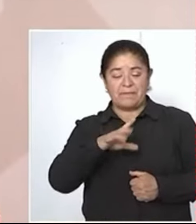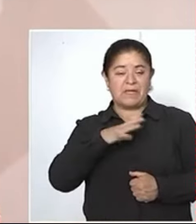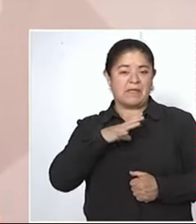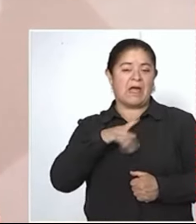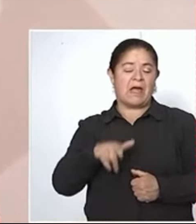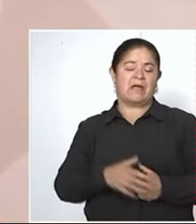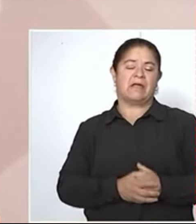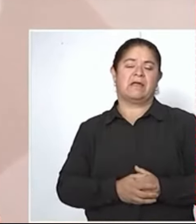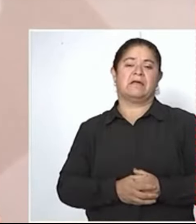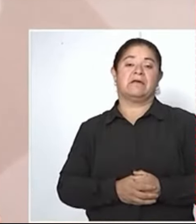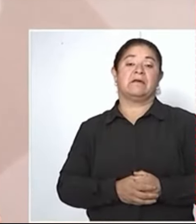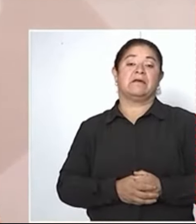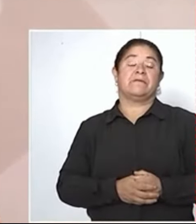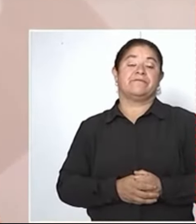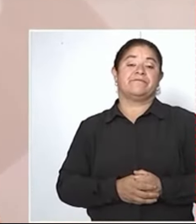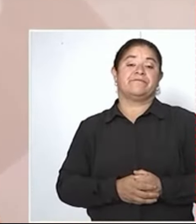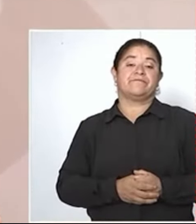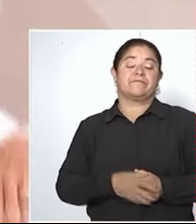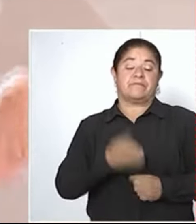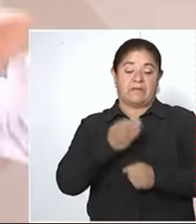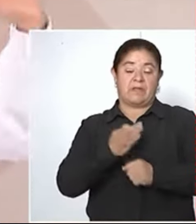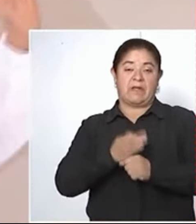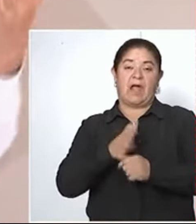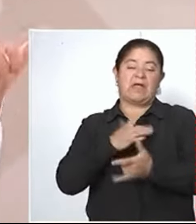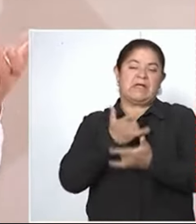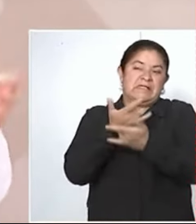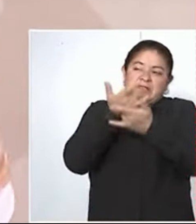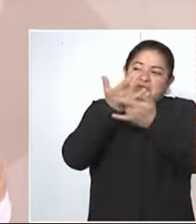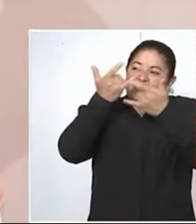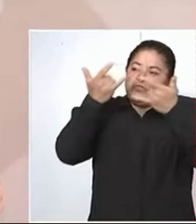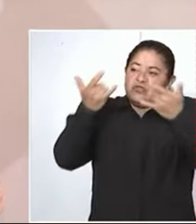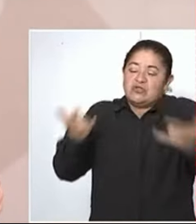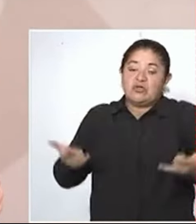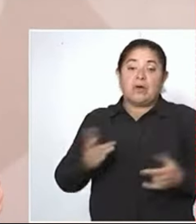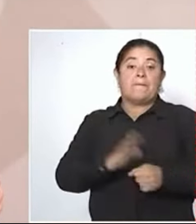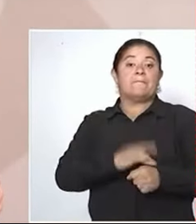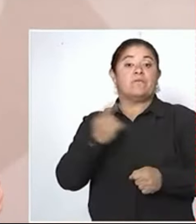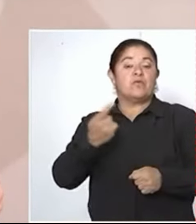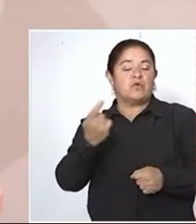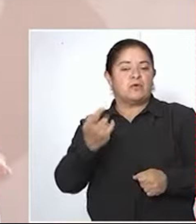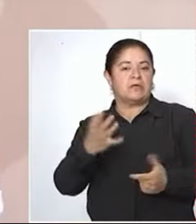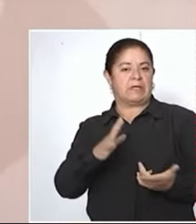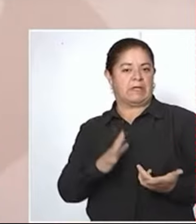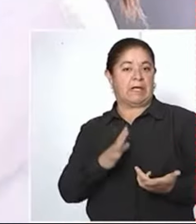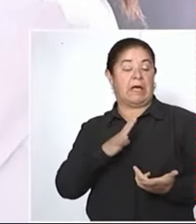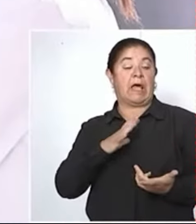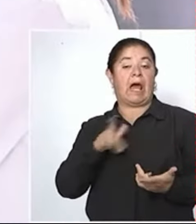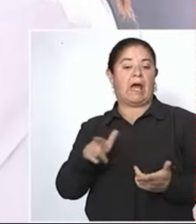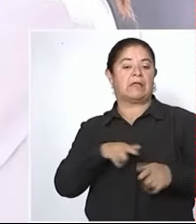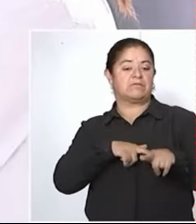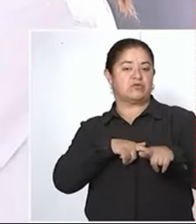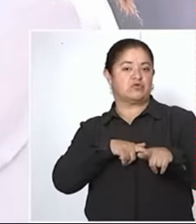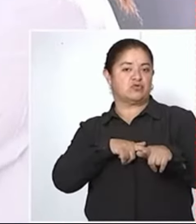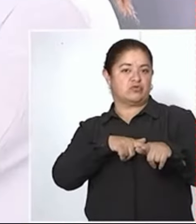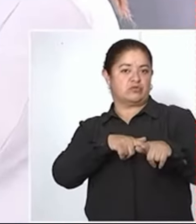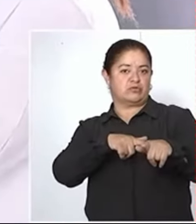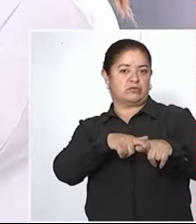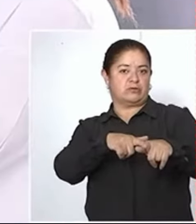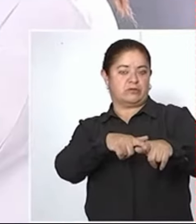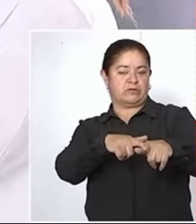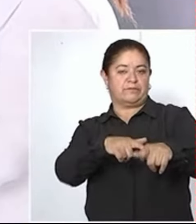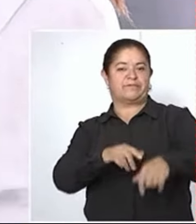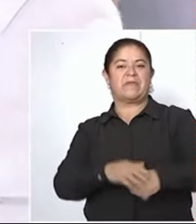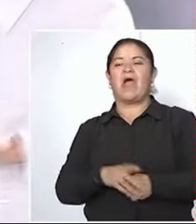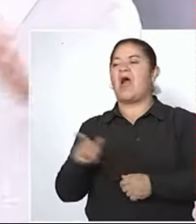porque hay continuidad no es que se va a un